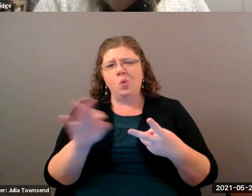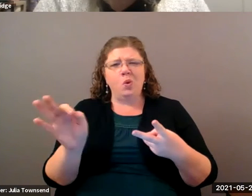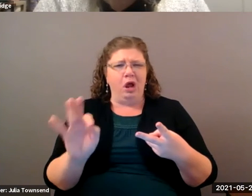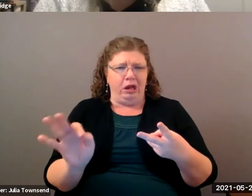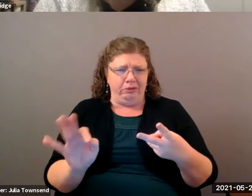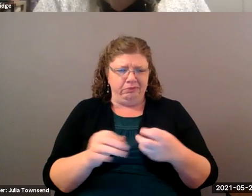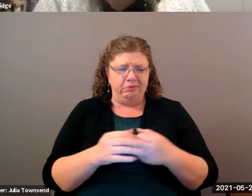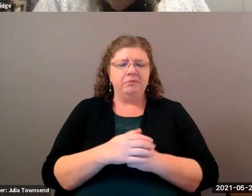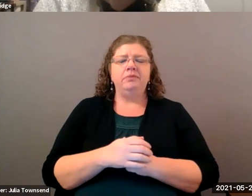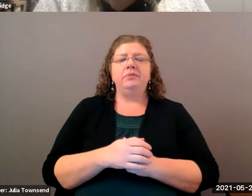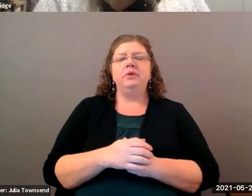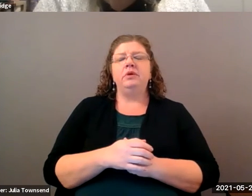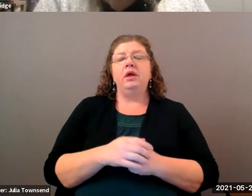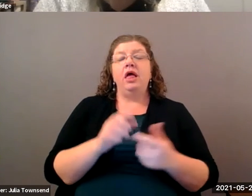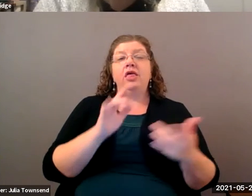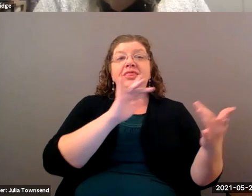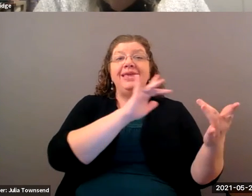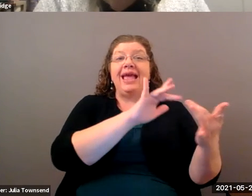de preguntas.